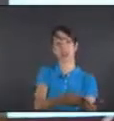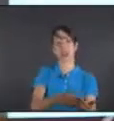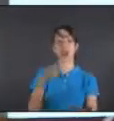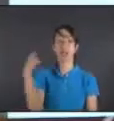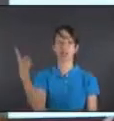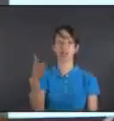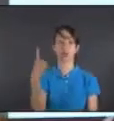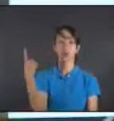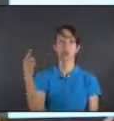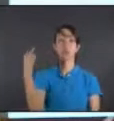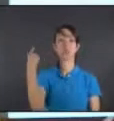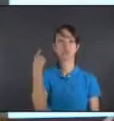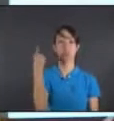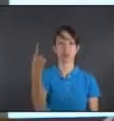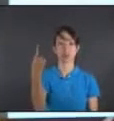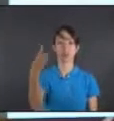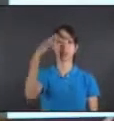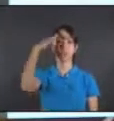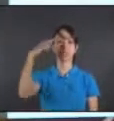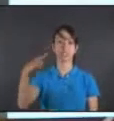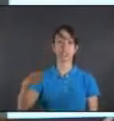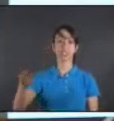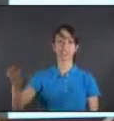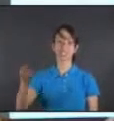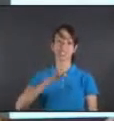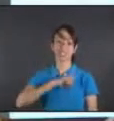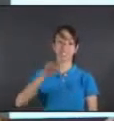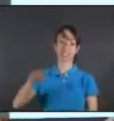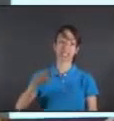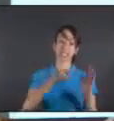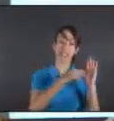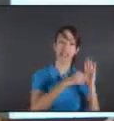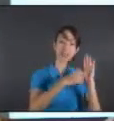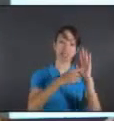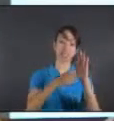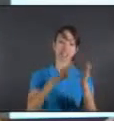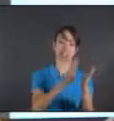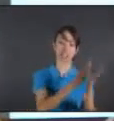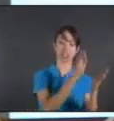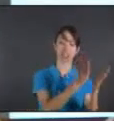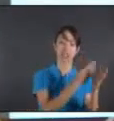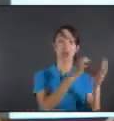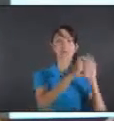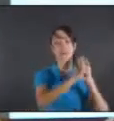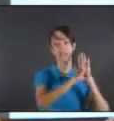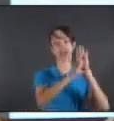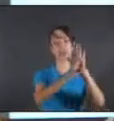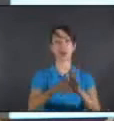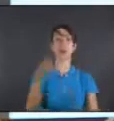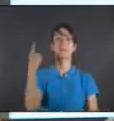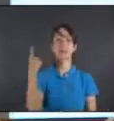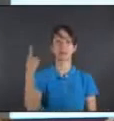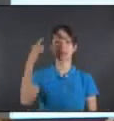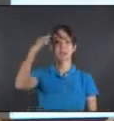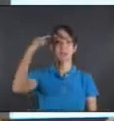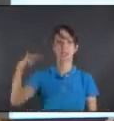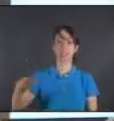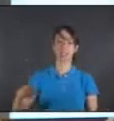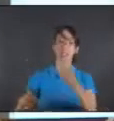Pablo, la celebraban, ellos acostumbraban a celebrar el primer día, no la celebraban el día